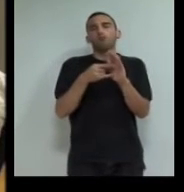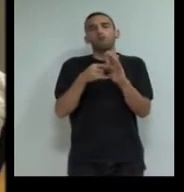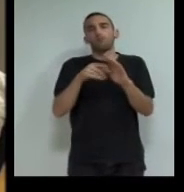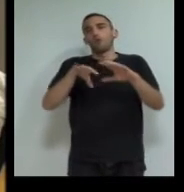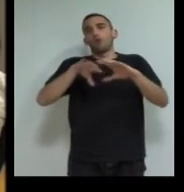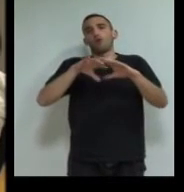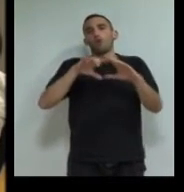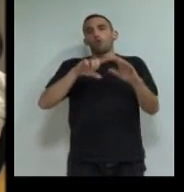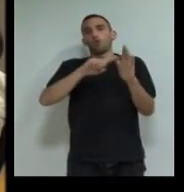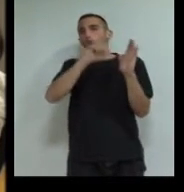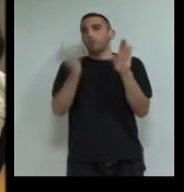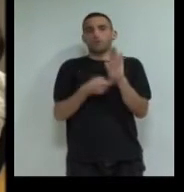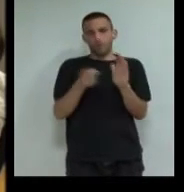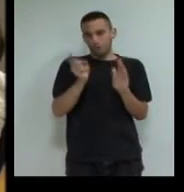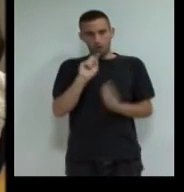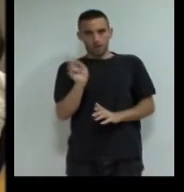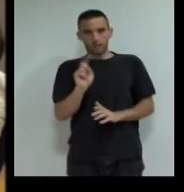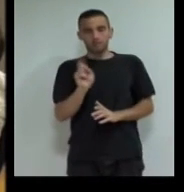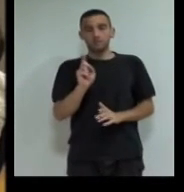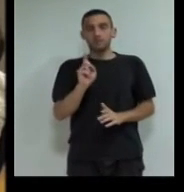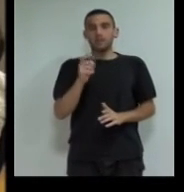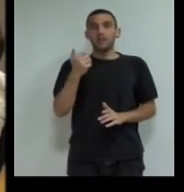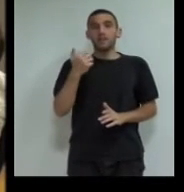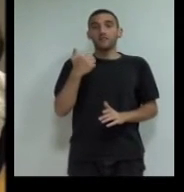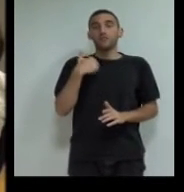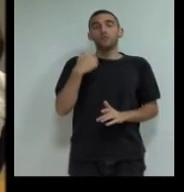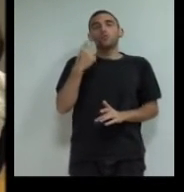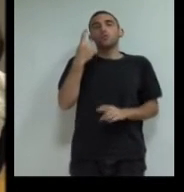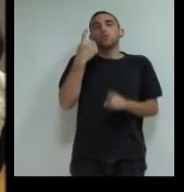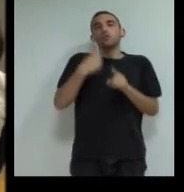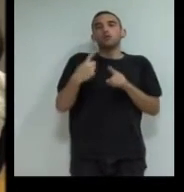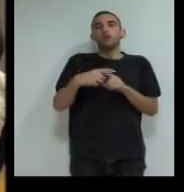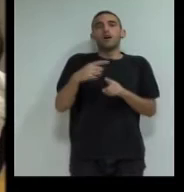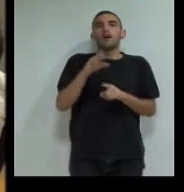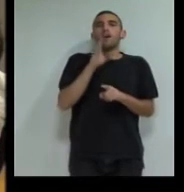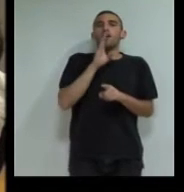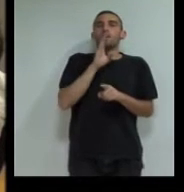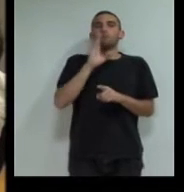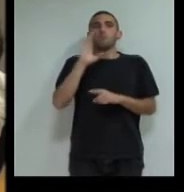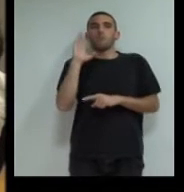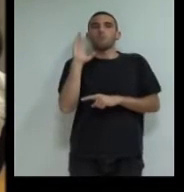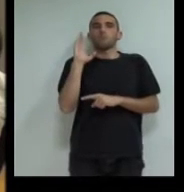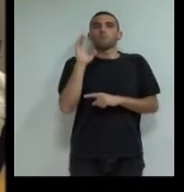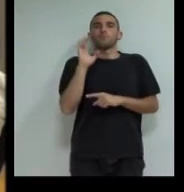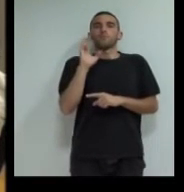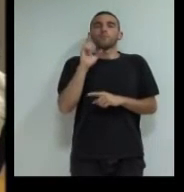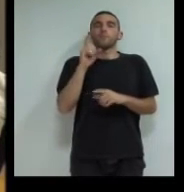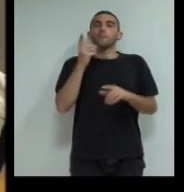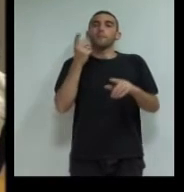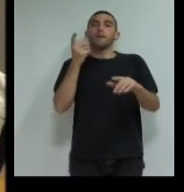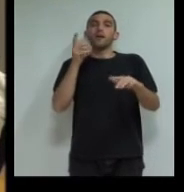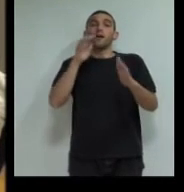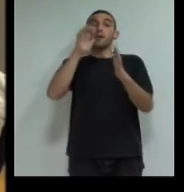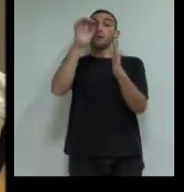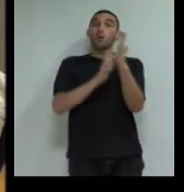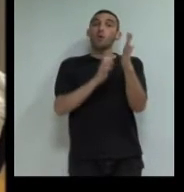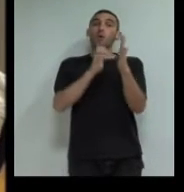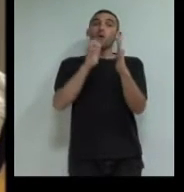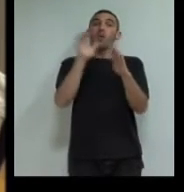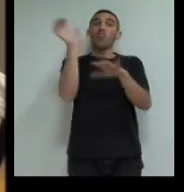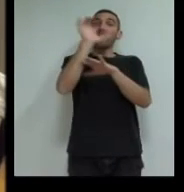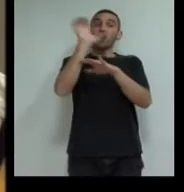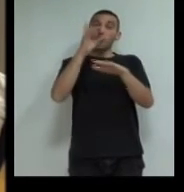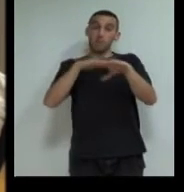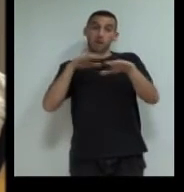de cerrarse en falso una herida, que es la de la desgravación fiscal de la inversión en cine entre el ICA y